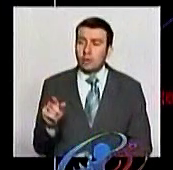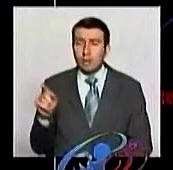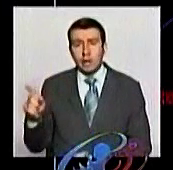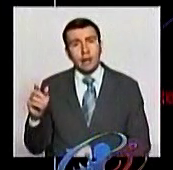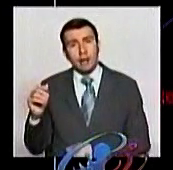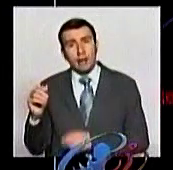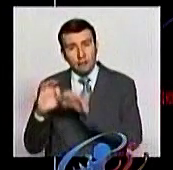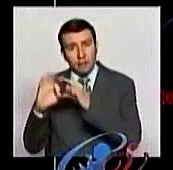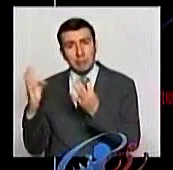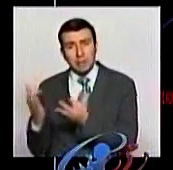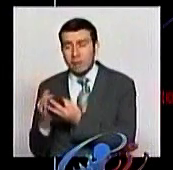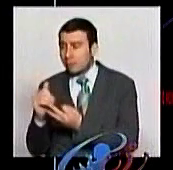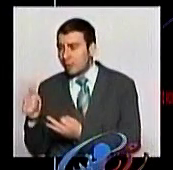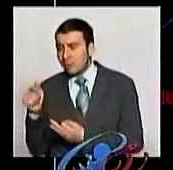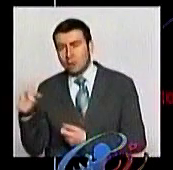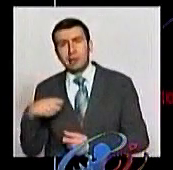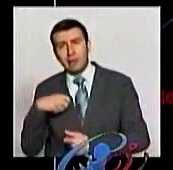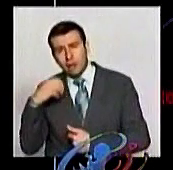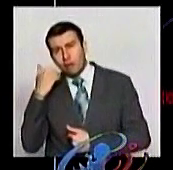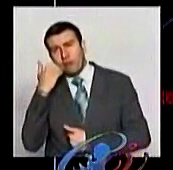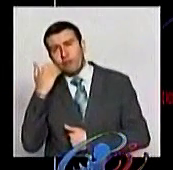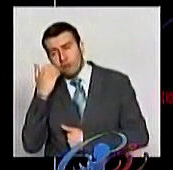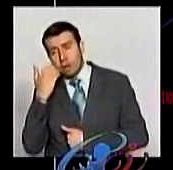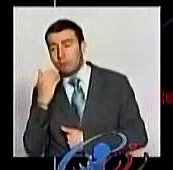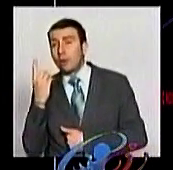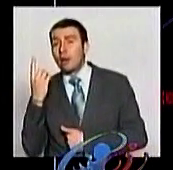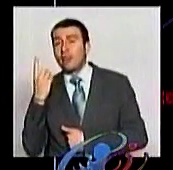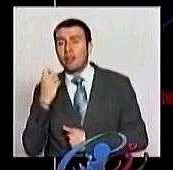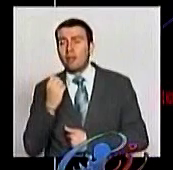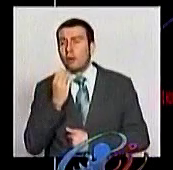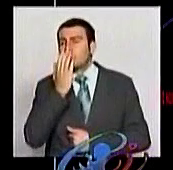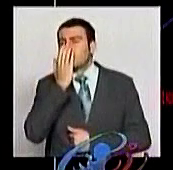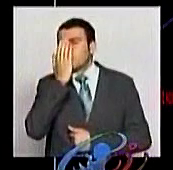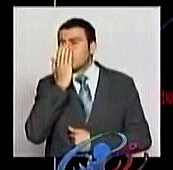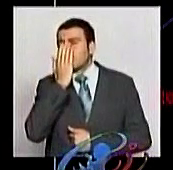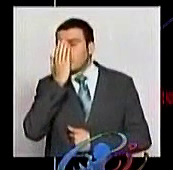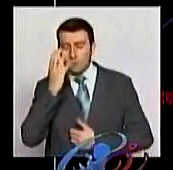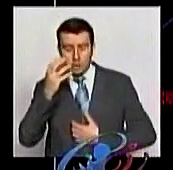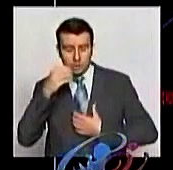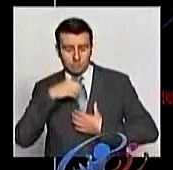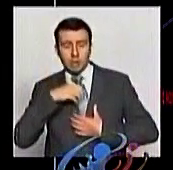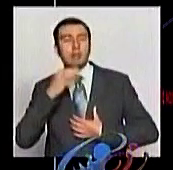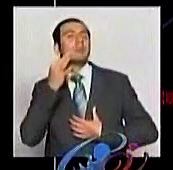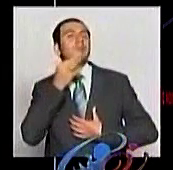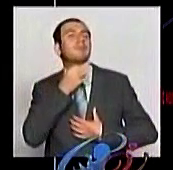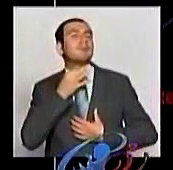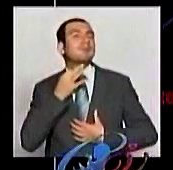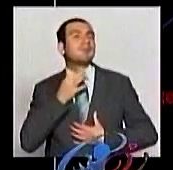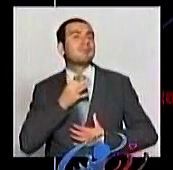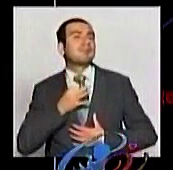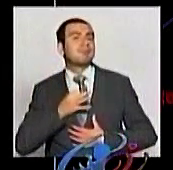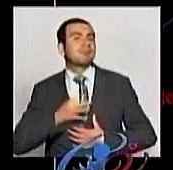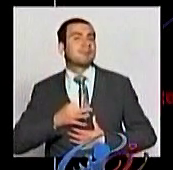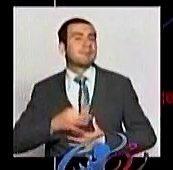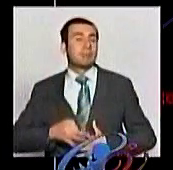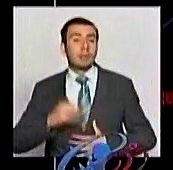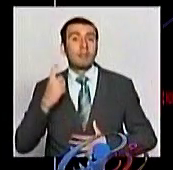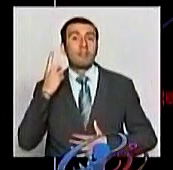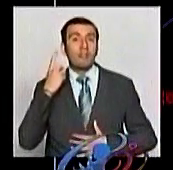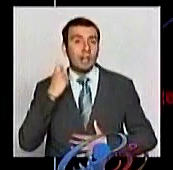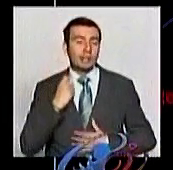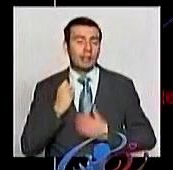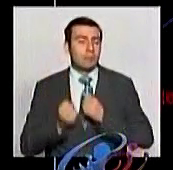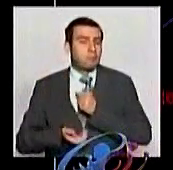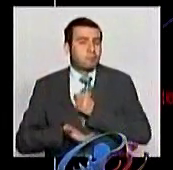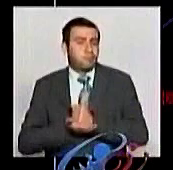como la falta de oxígeno, digamos, de una arteria por oclusión, porque está cerradita. Es